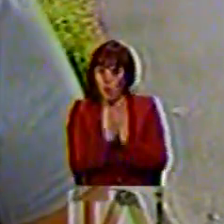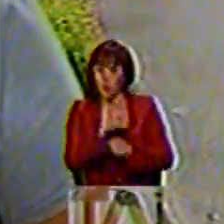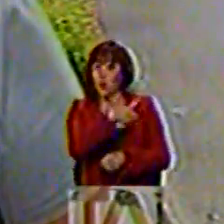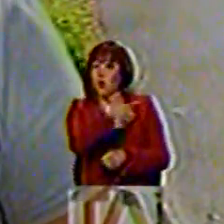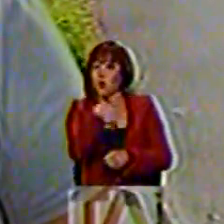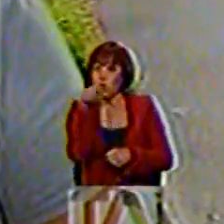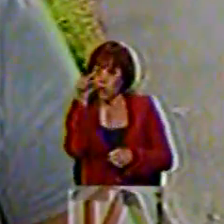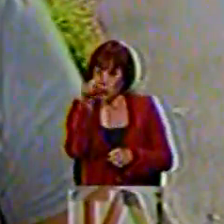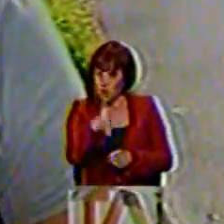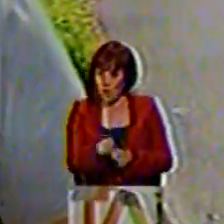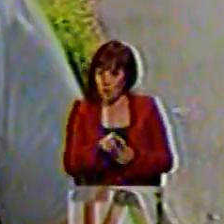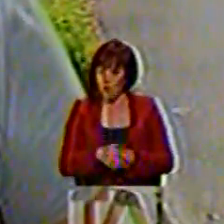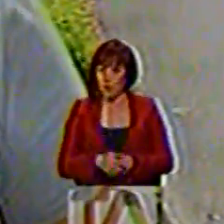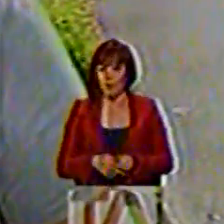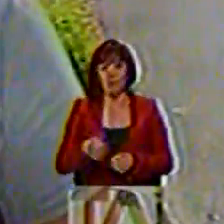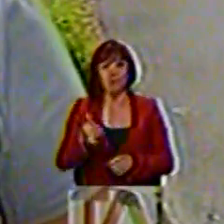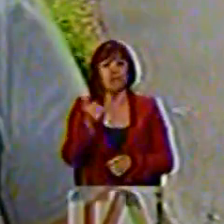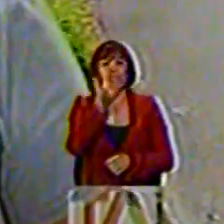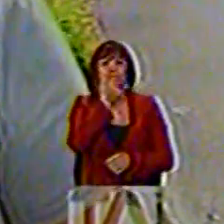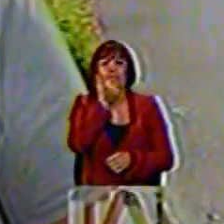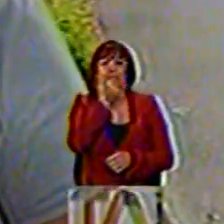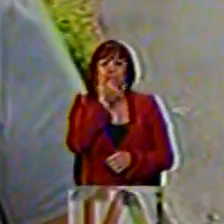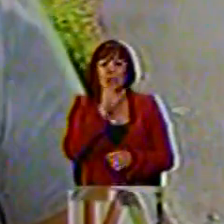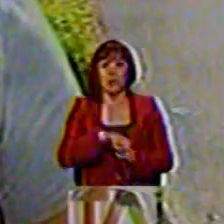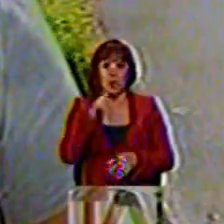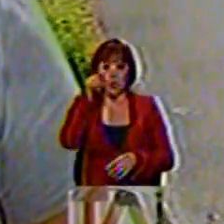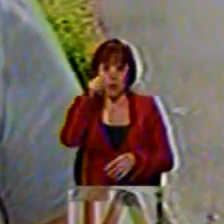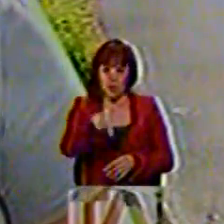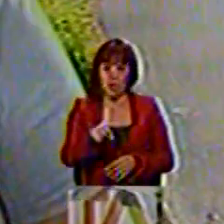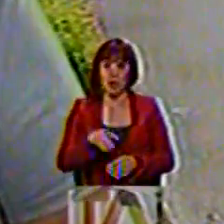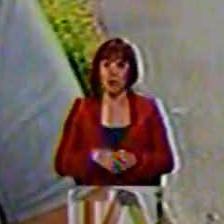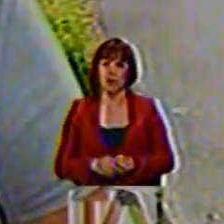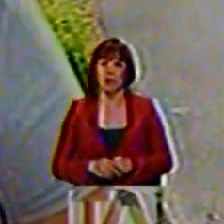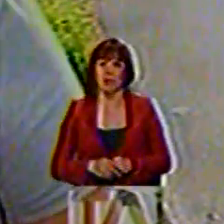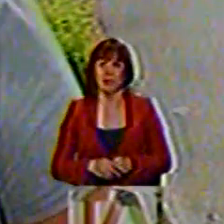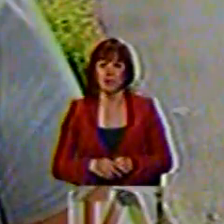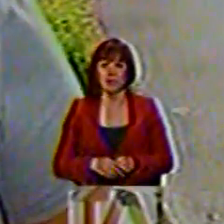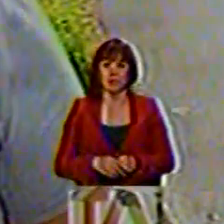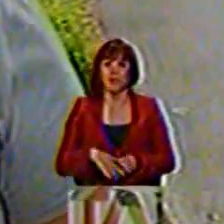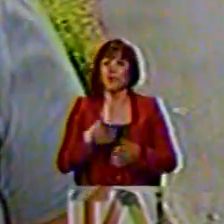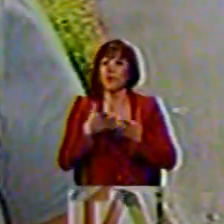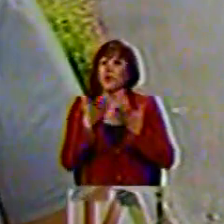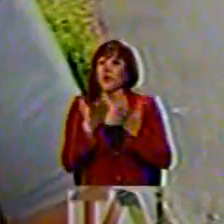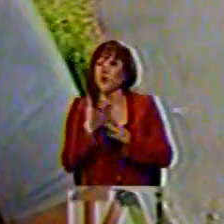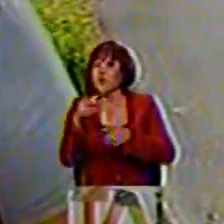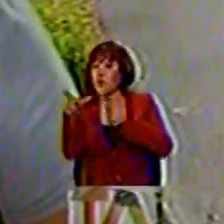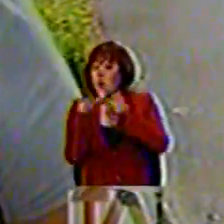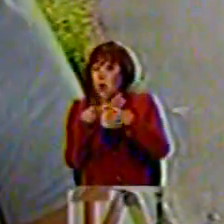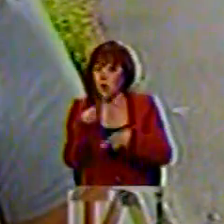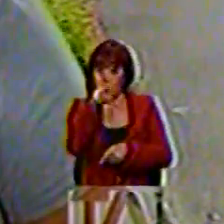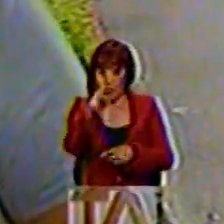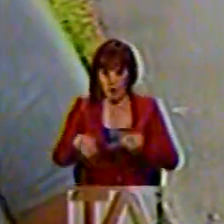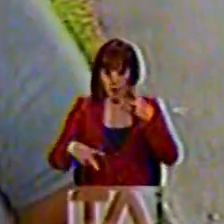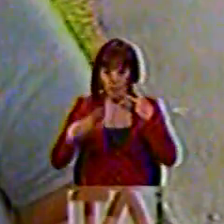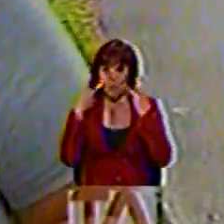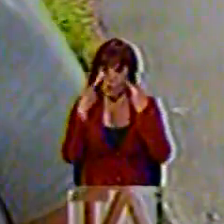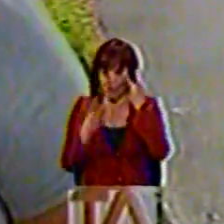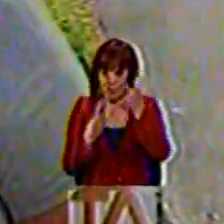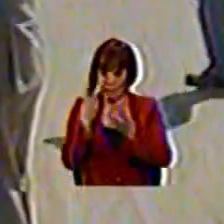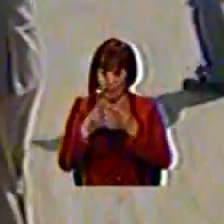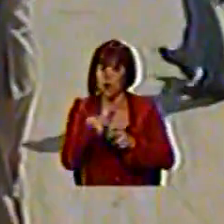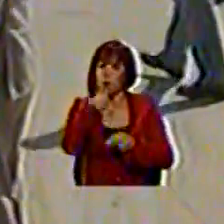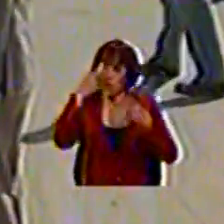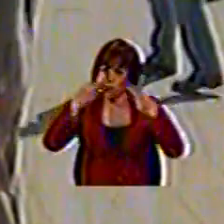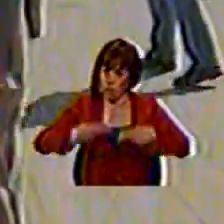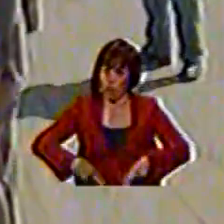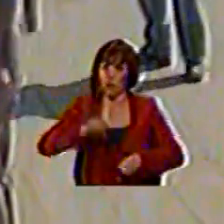está haciendo quedar mal, porque usted en cada imagen que da, en cada donde usted va, usted es humano, esta gente es inhumana.